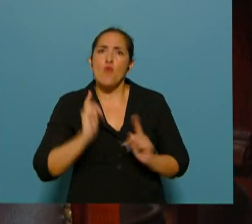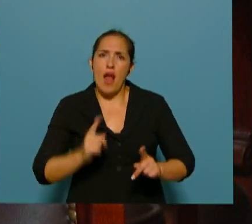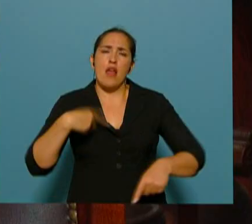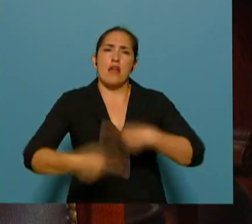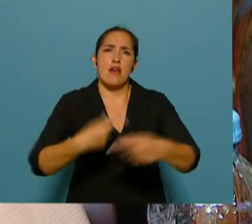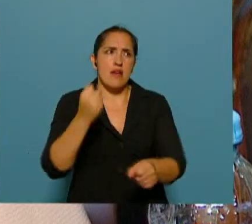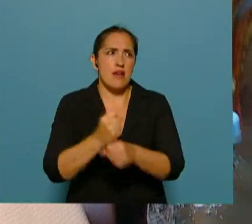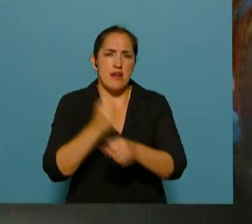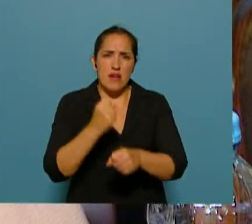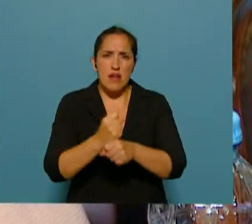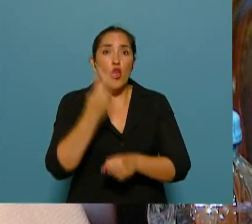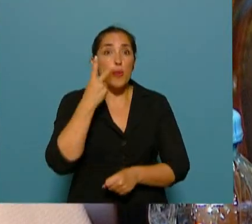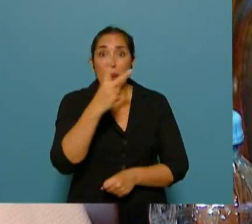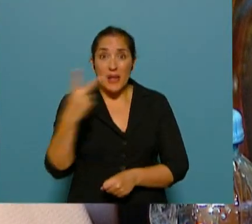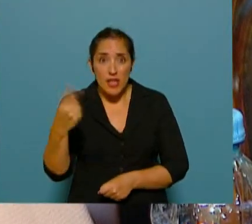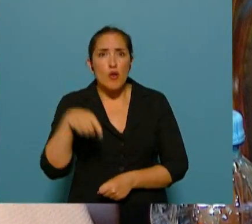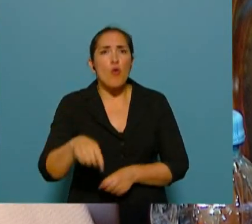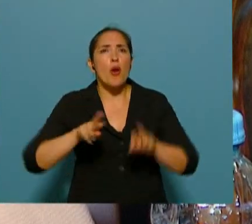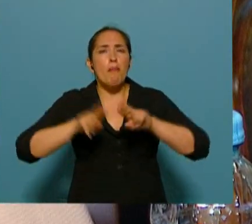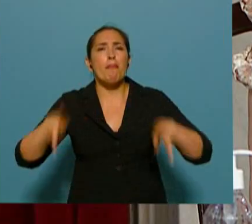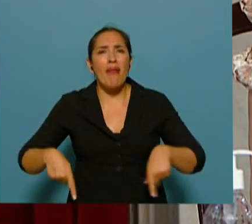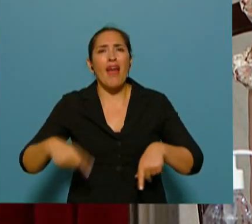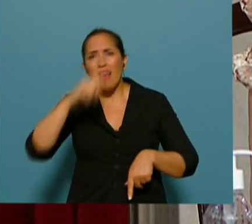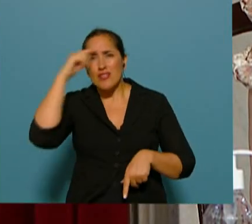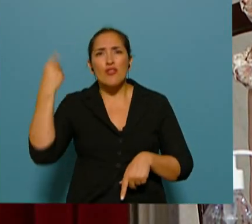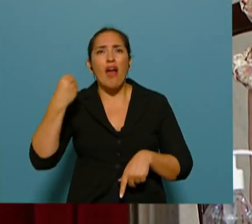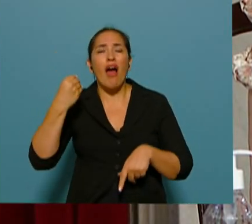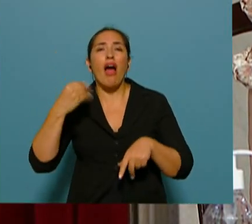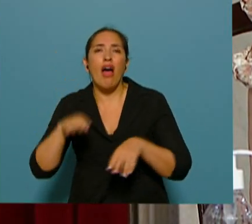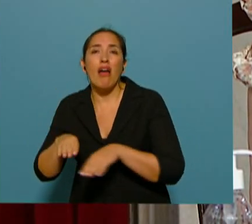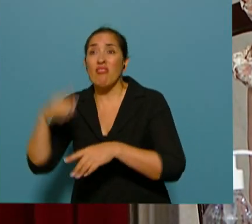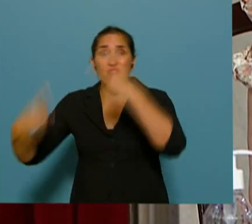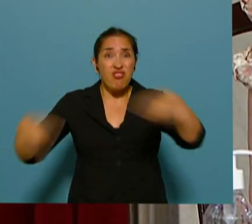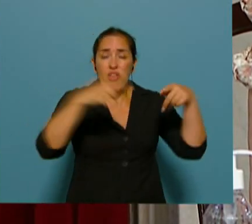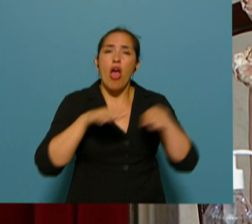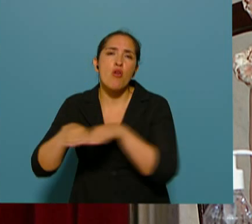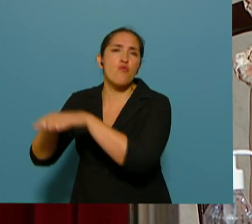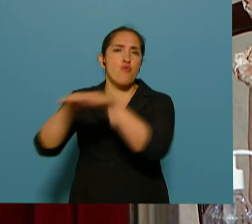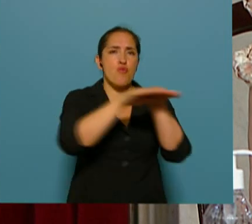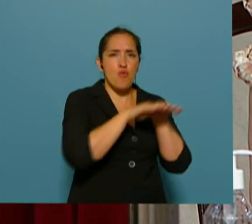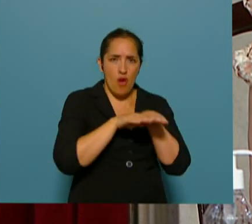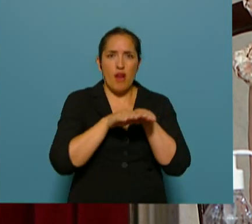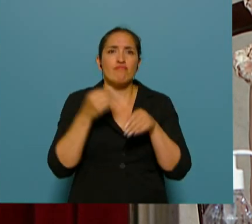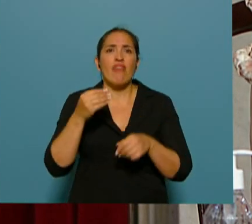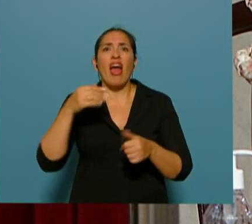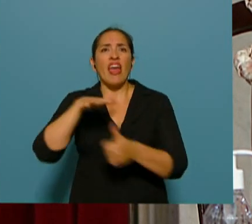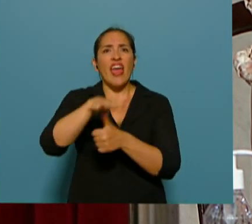en 2021 con el Plan Nacional de Igualdad en la Diversidad para reducir las brechas de